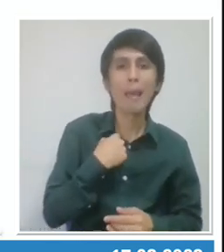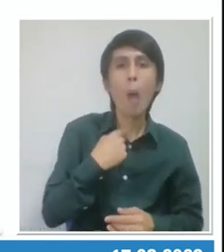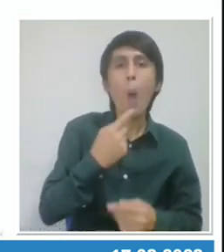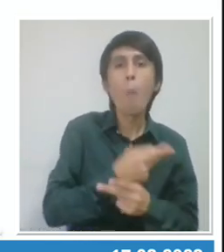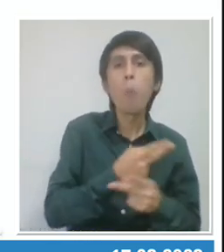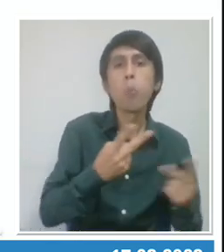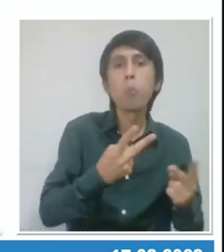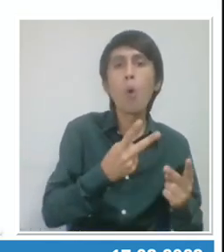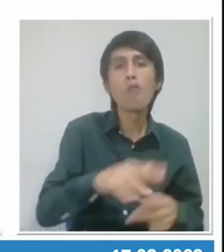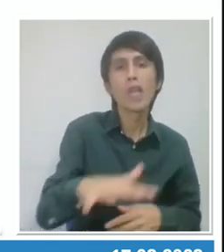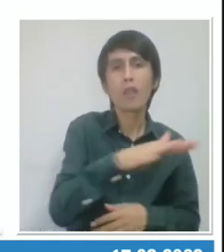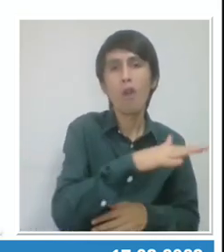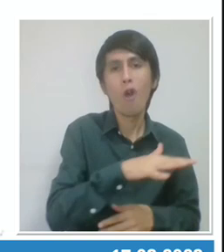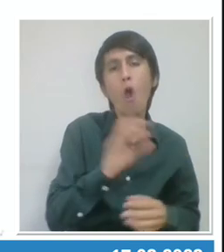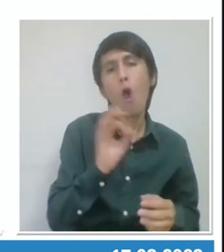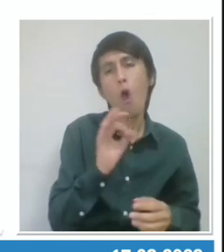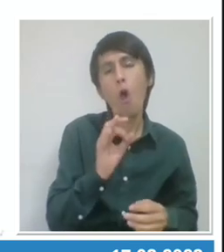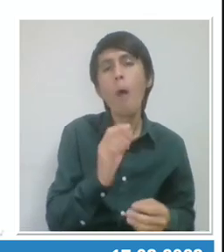le queremos llamar así.